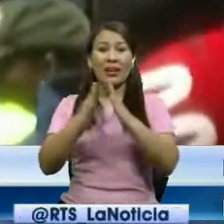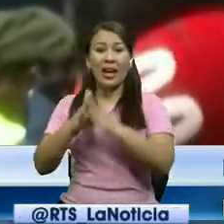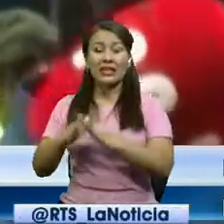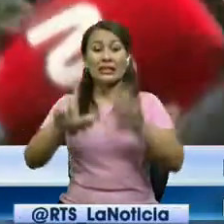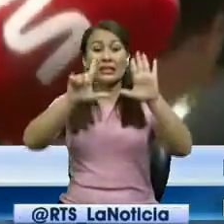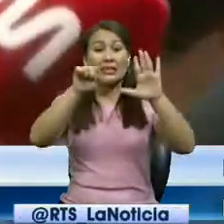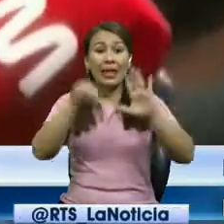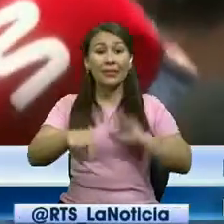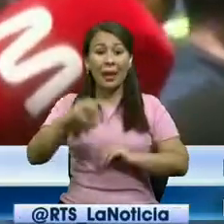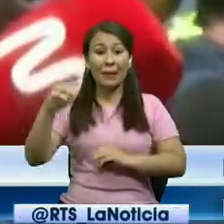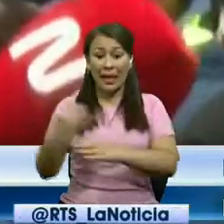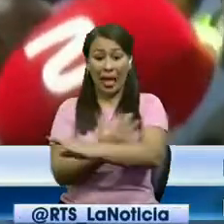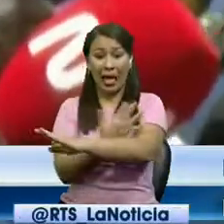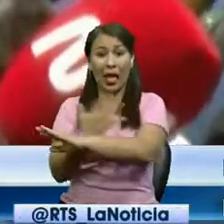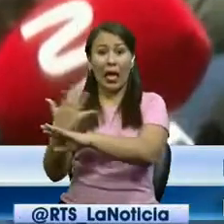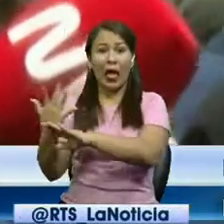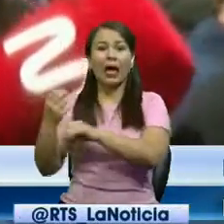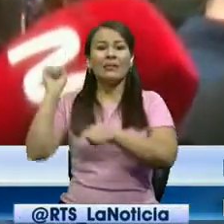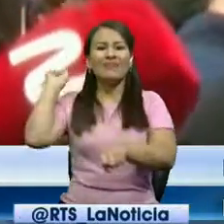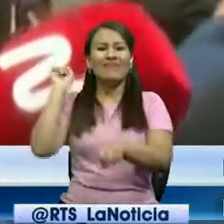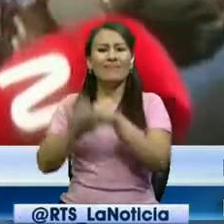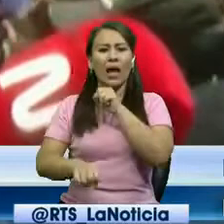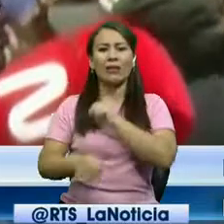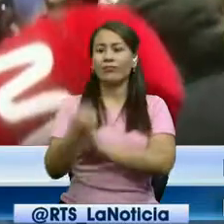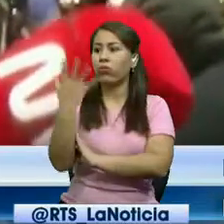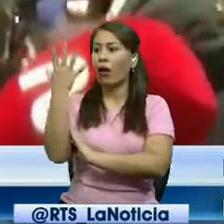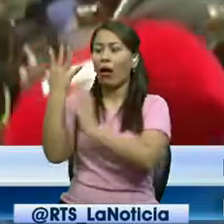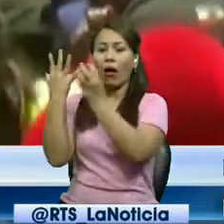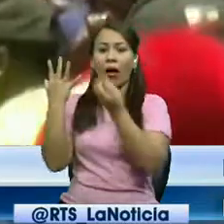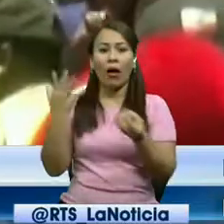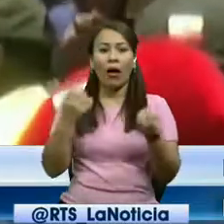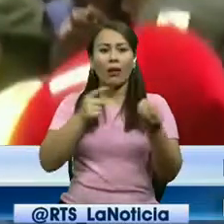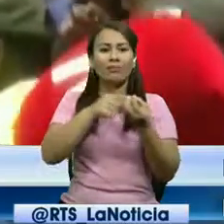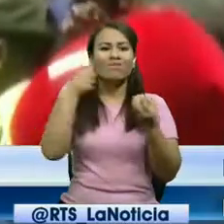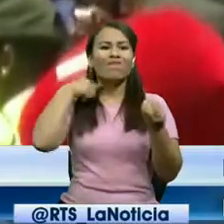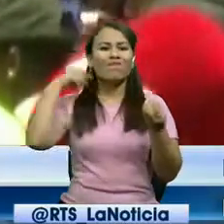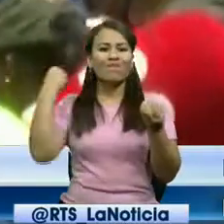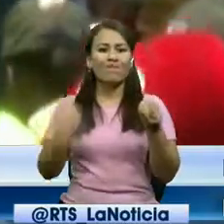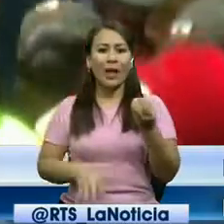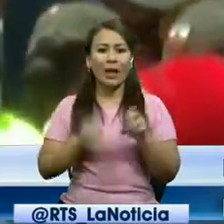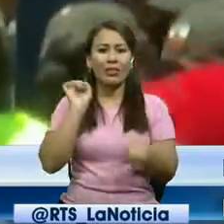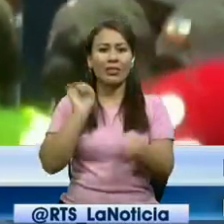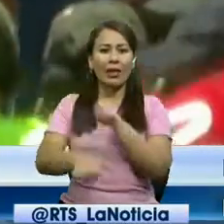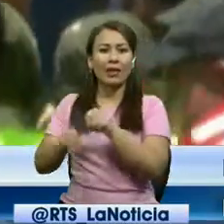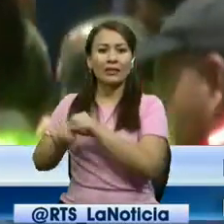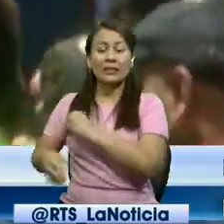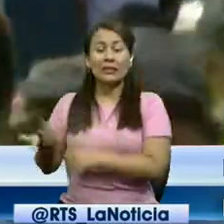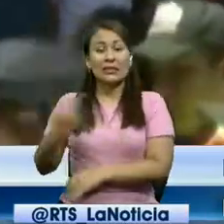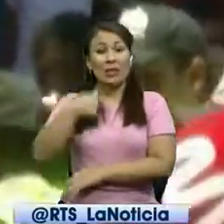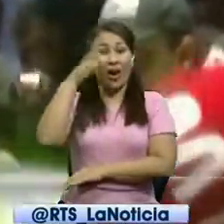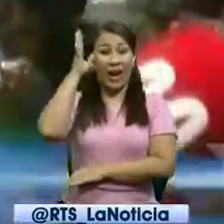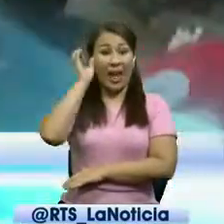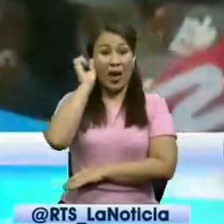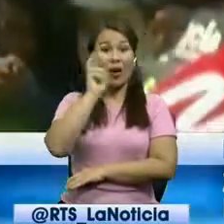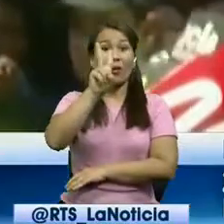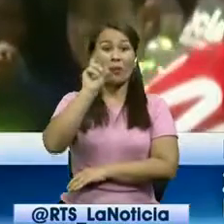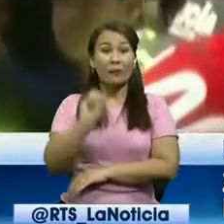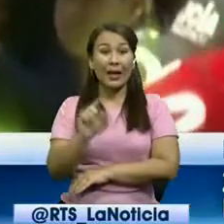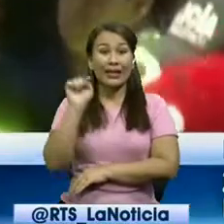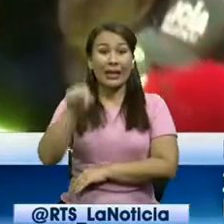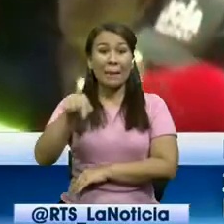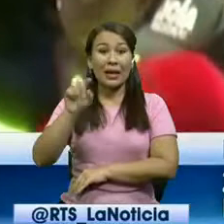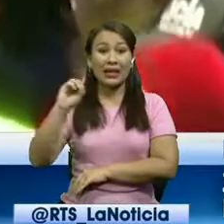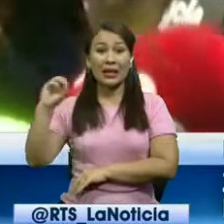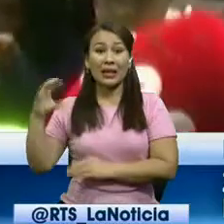dañadas. Hay pérdidas de cultivos, etcétera, que va a superar los 20 millones de dólares. Y bueno, zonas